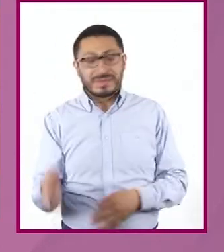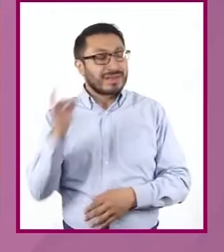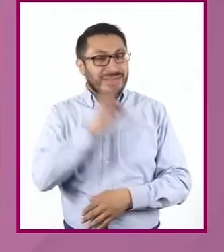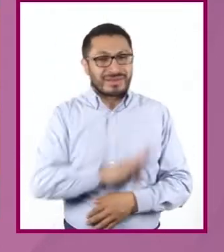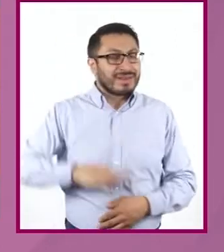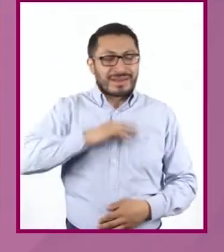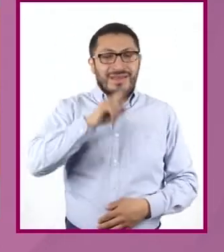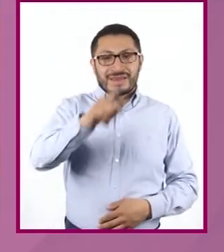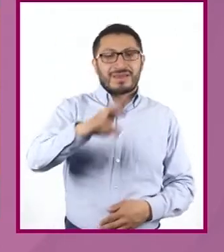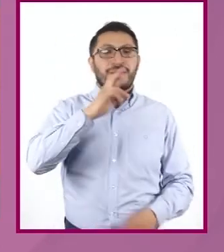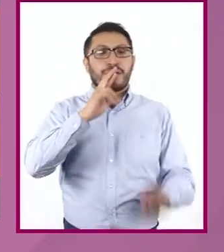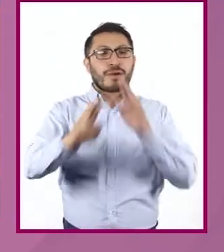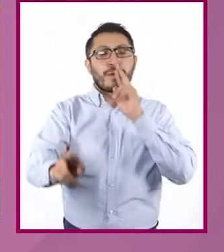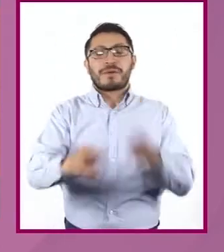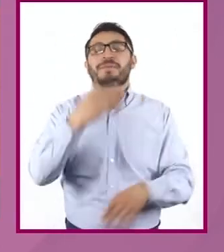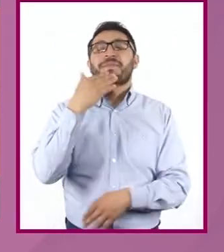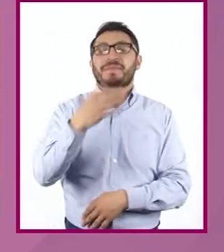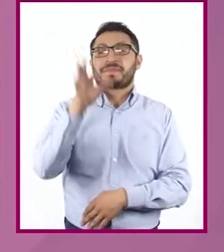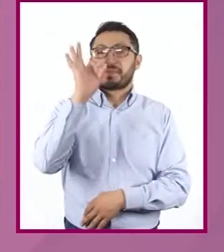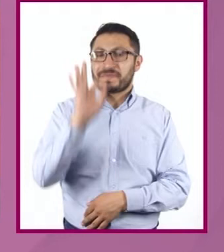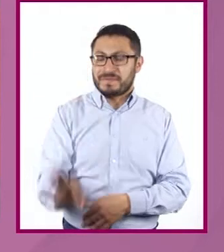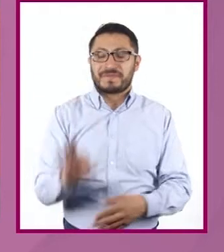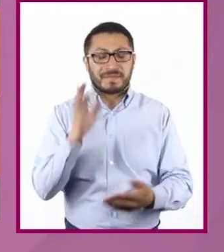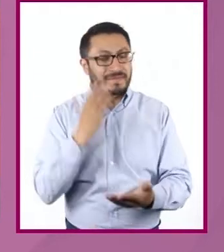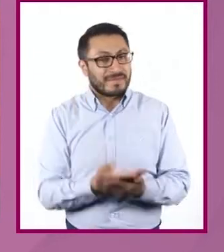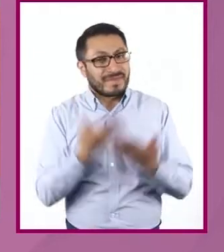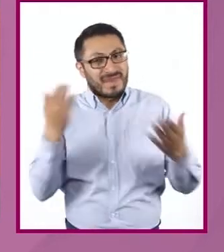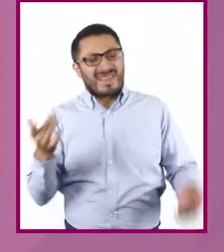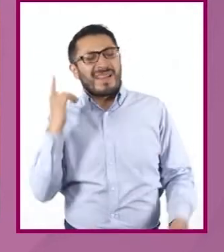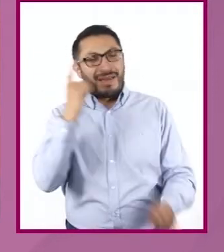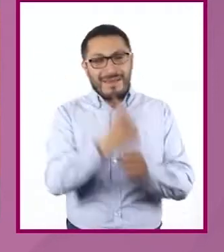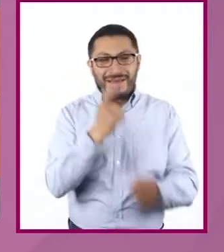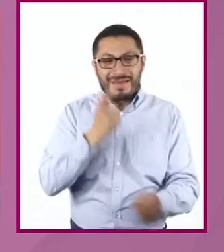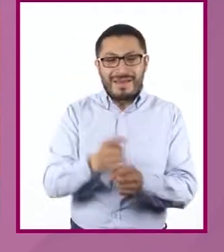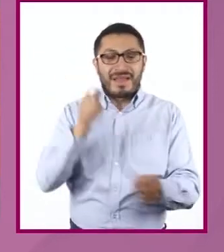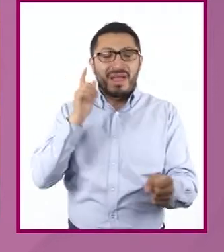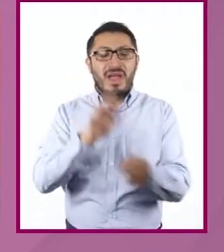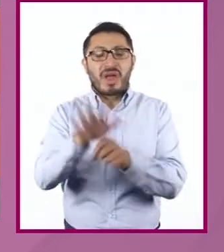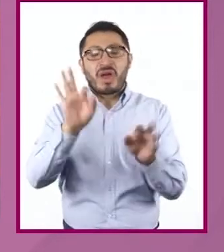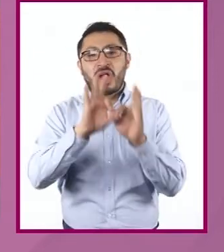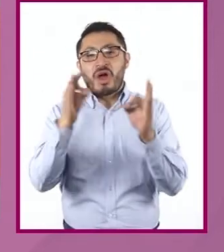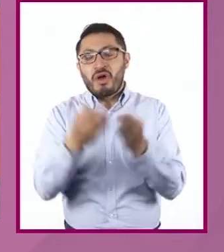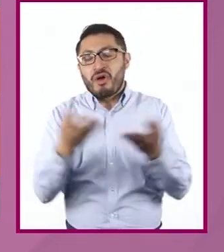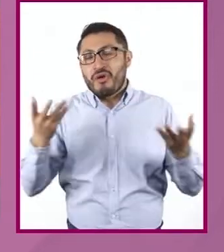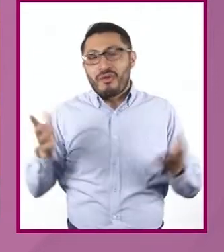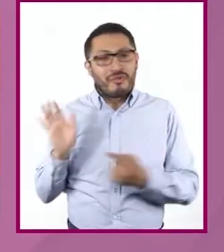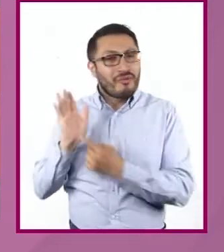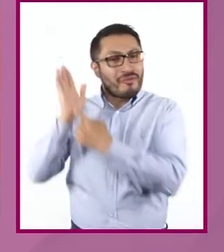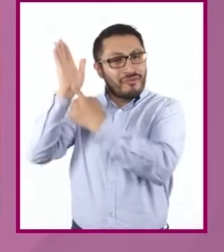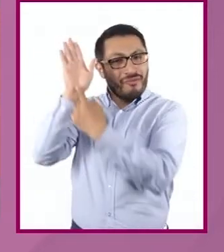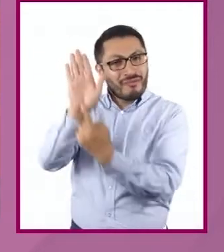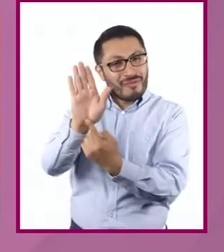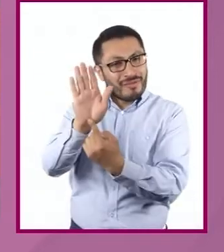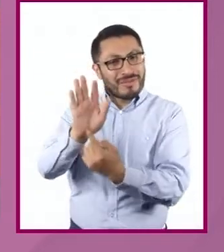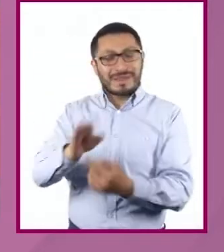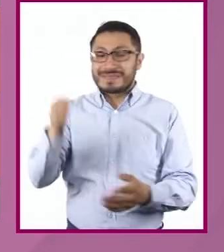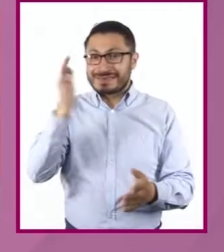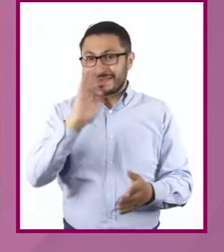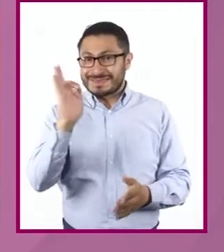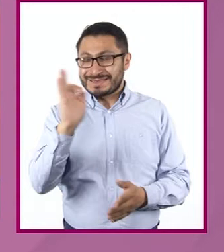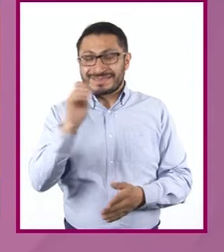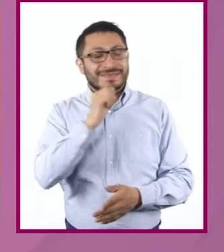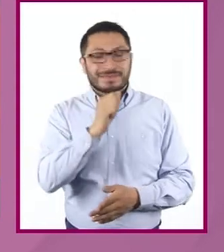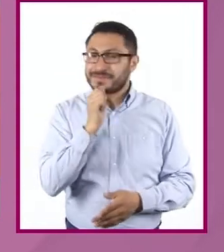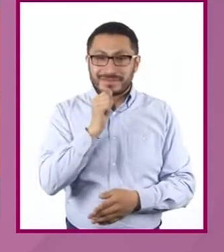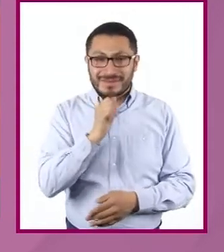Sus respuestas son correctas. ¿Ya pueden adivinar de qué figura se trata? Si aún no lo hacen, seguramente lo lograrán